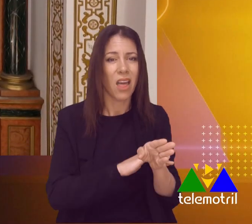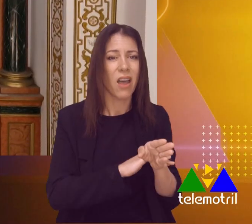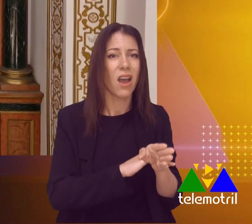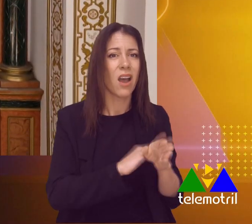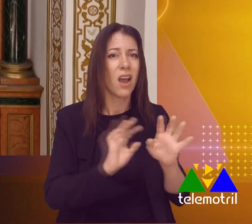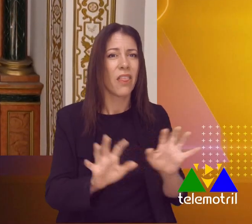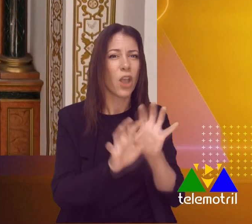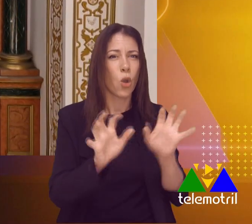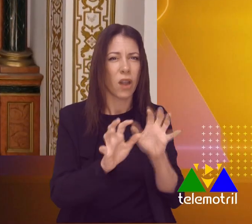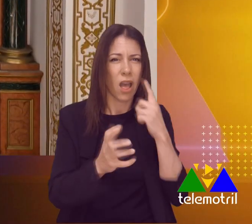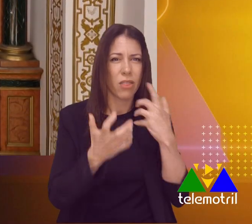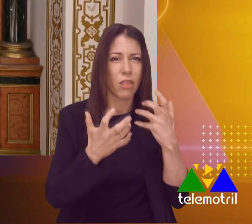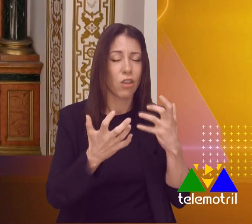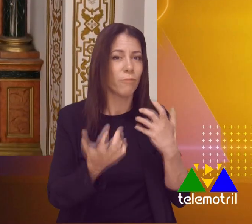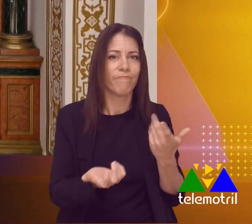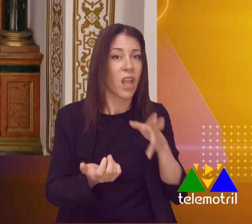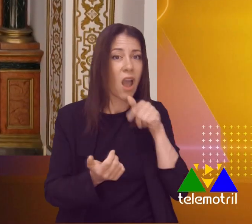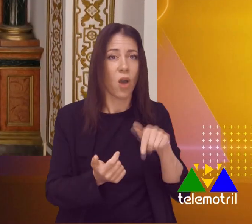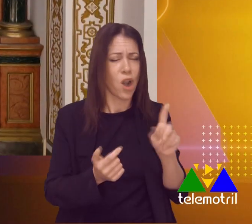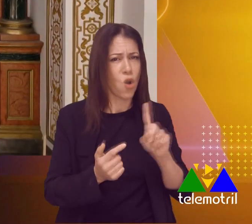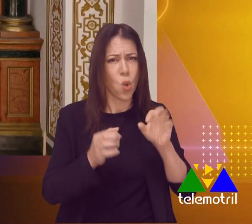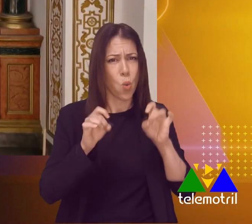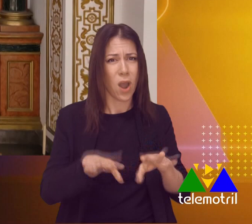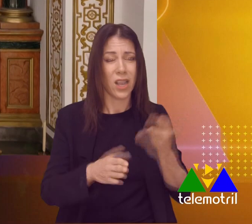capillas, hoy no la tenemos igual,